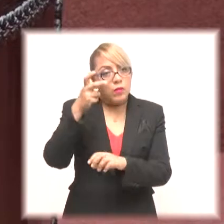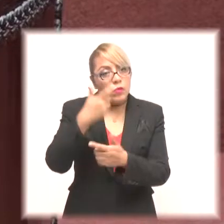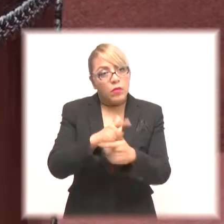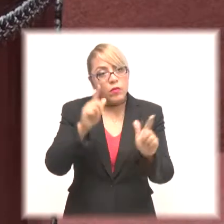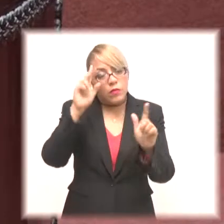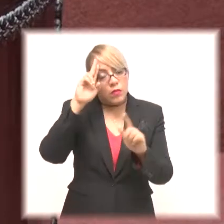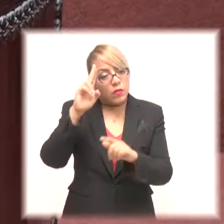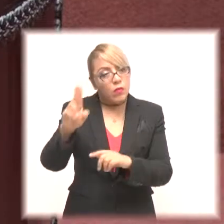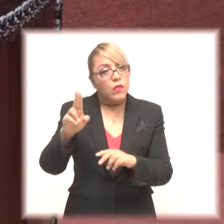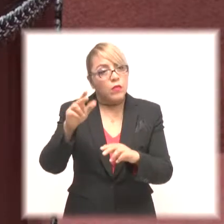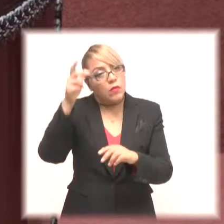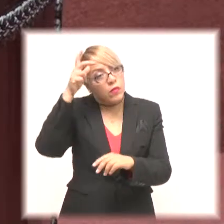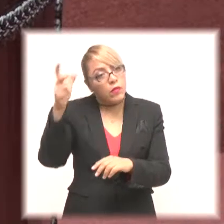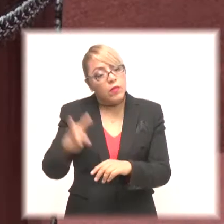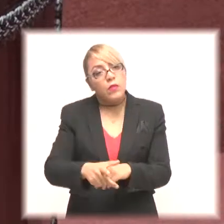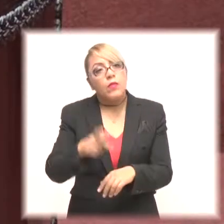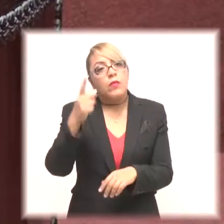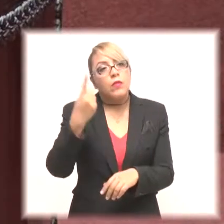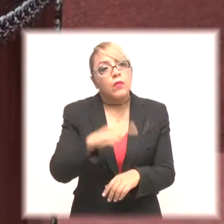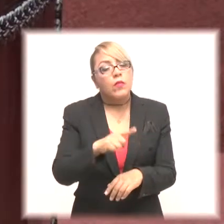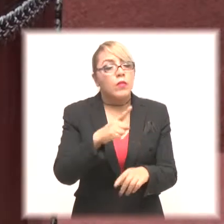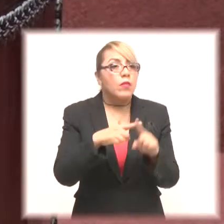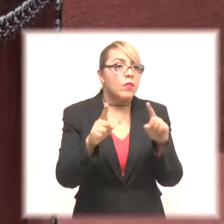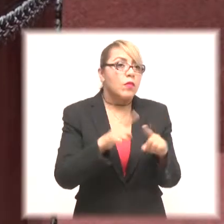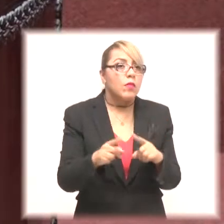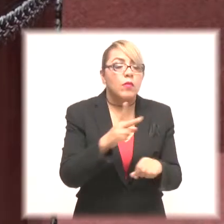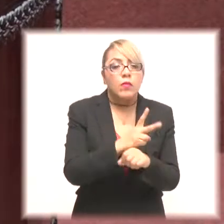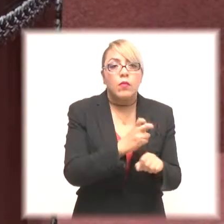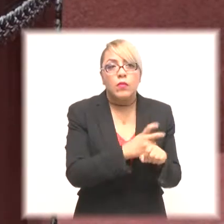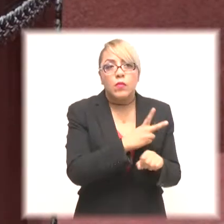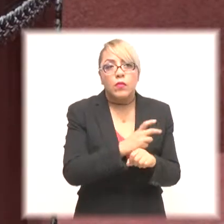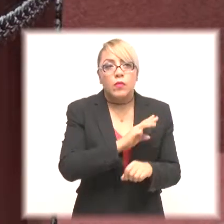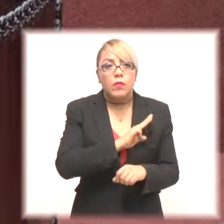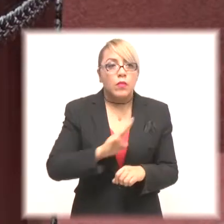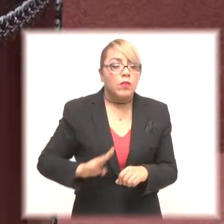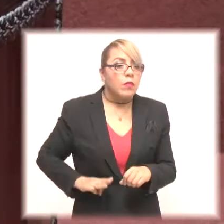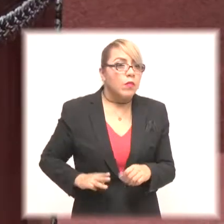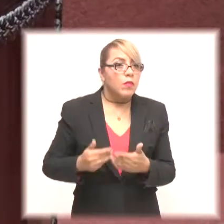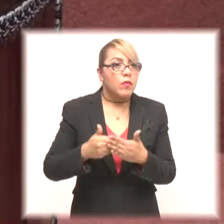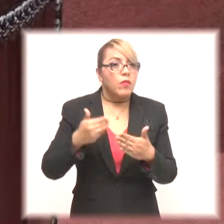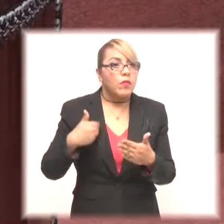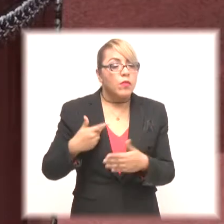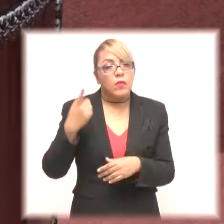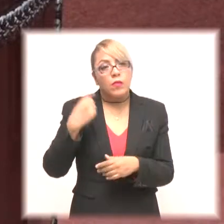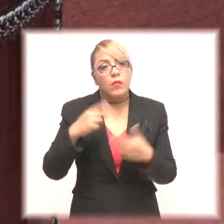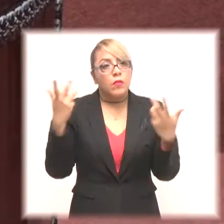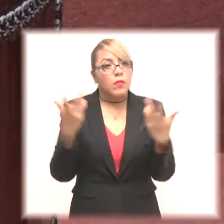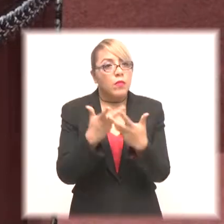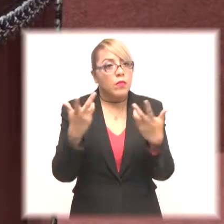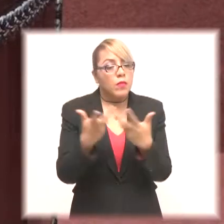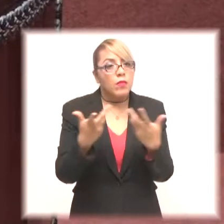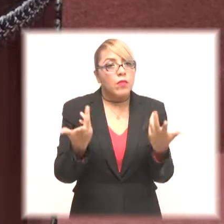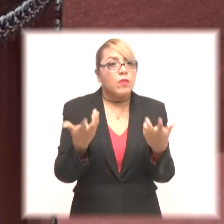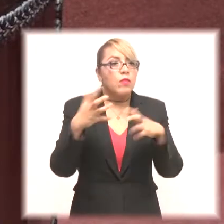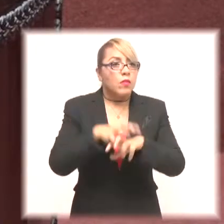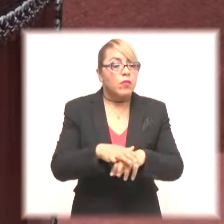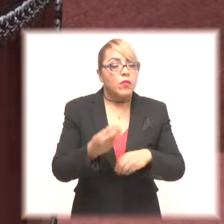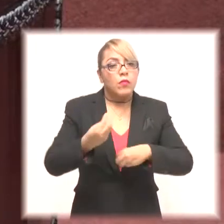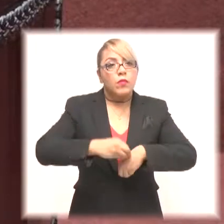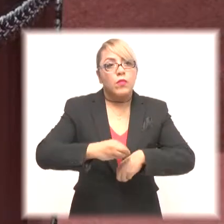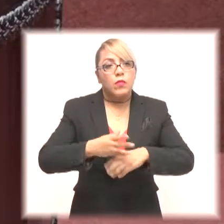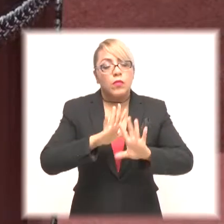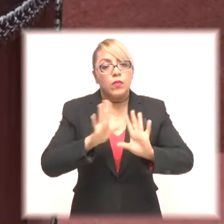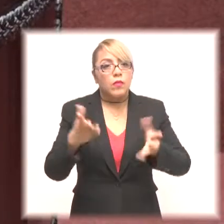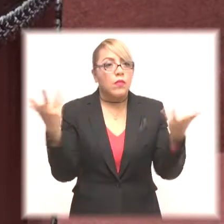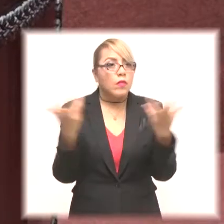a los ayuntamientos de los municipios mencionados en la consideración tercera a crear, integrar y poner en